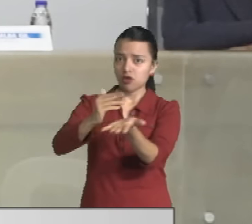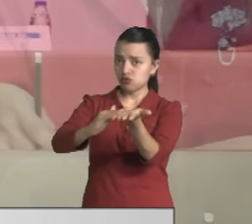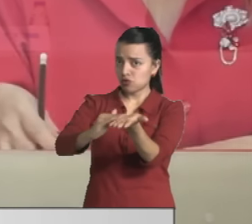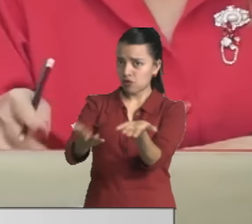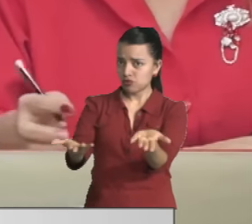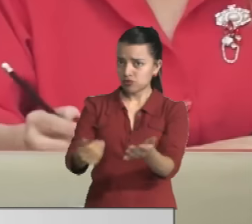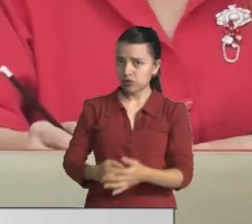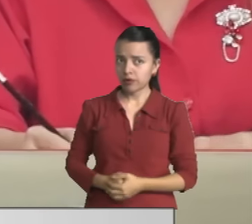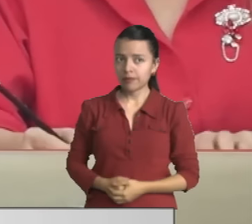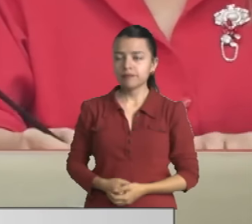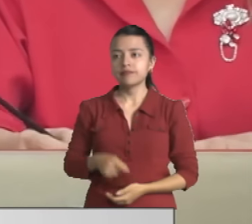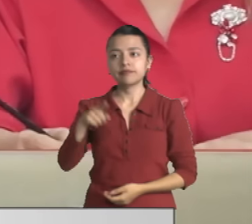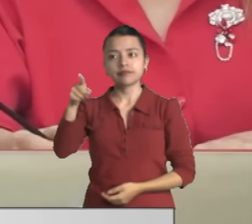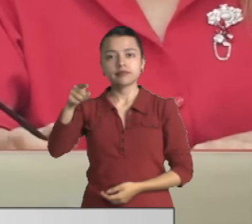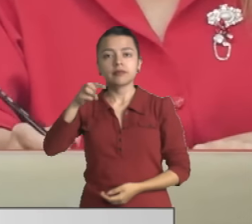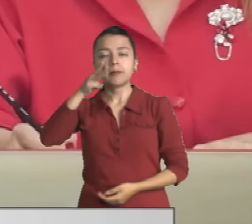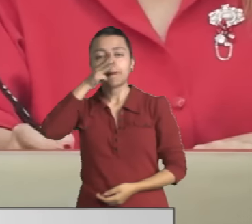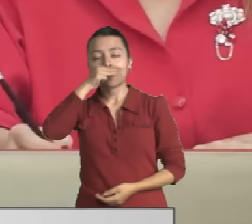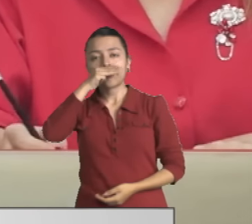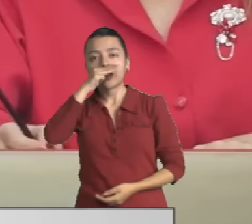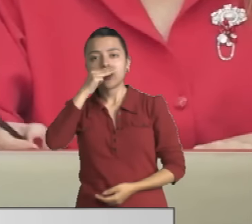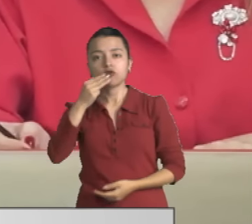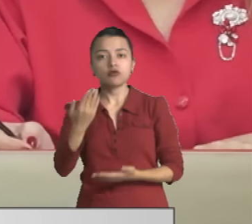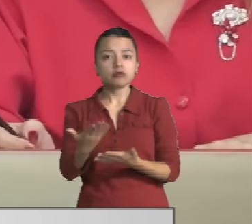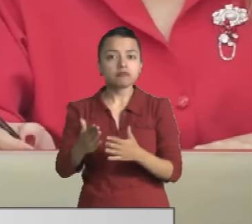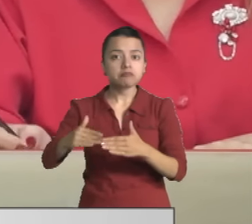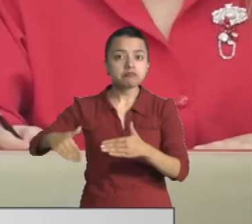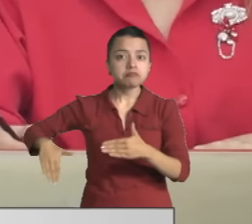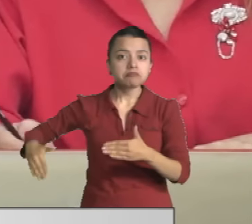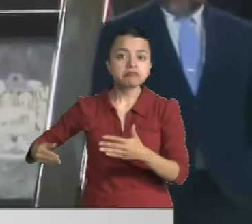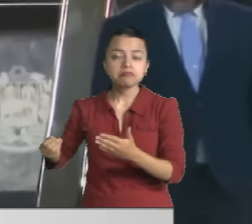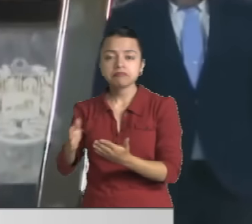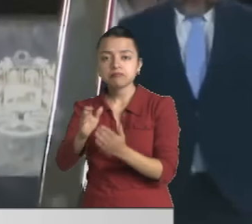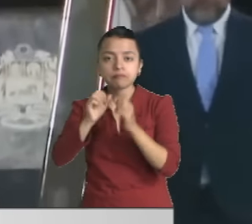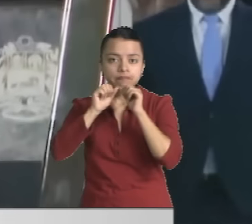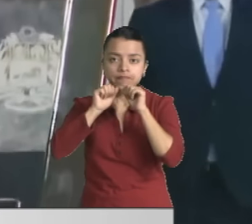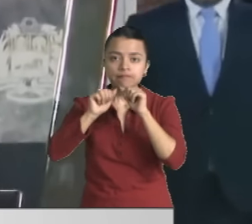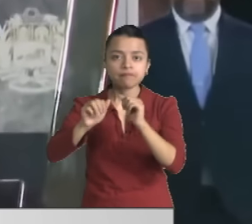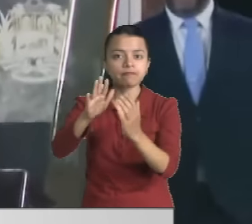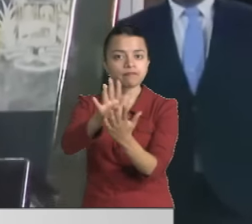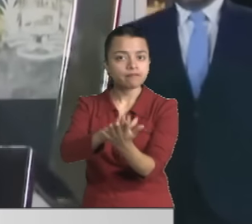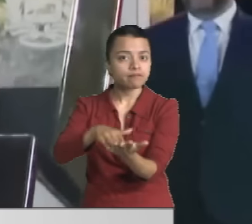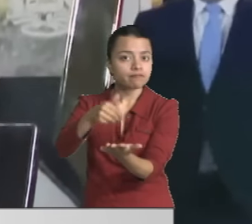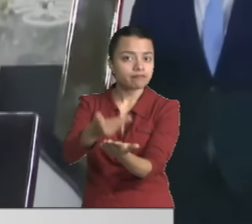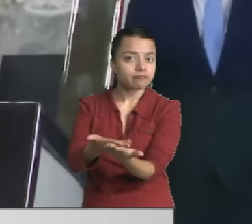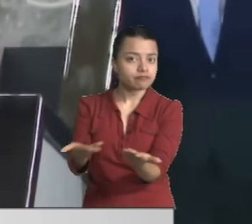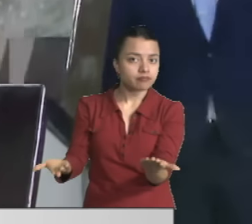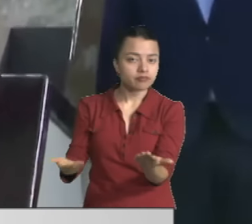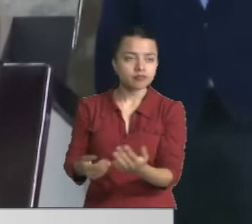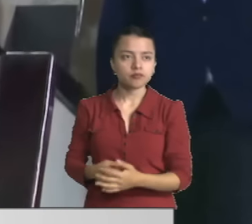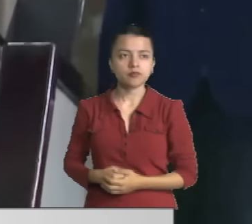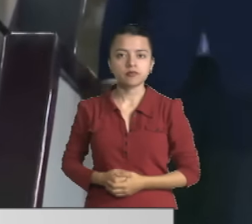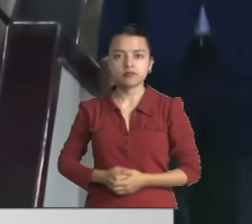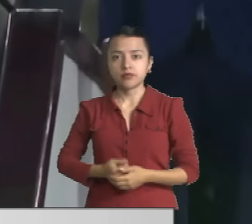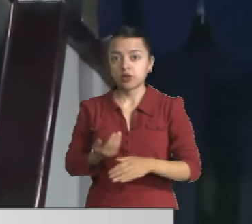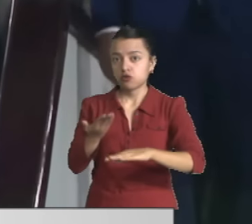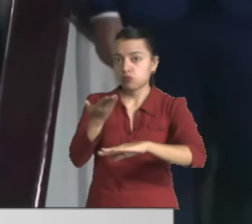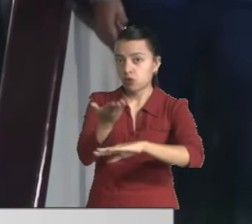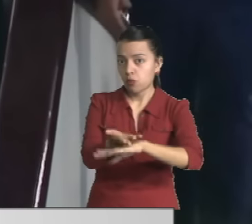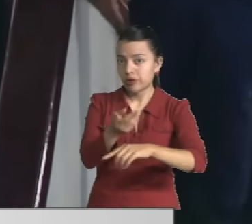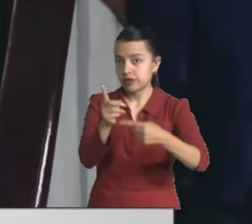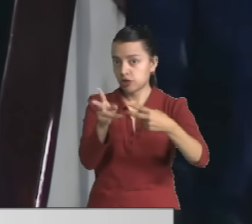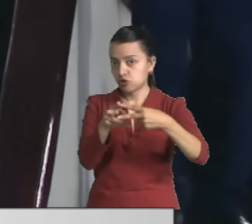venezolanas divulguen las actas de las elecciones del pasado 28 de julio y sugirió dos posibles salidas a la crisis: